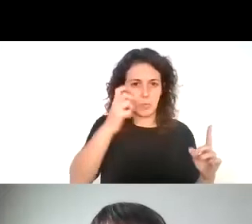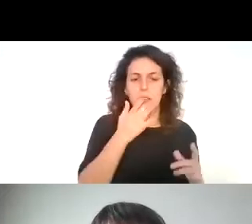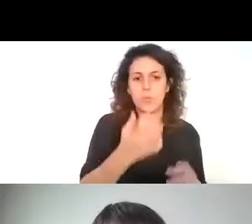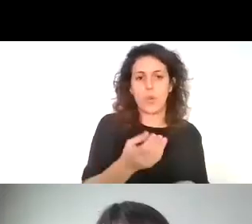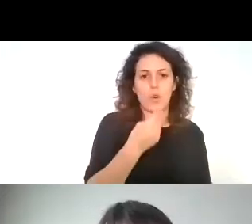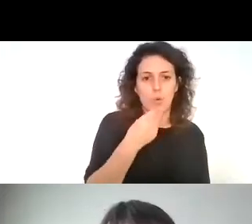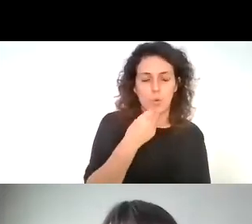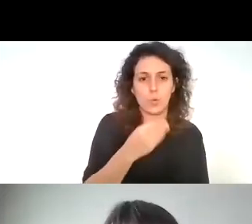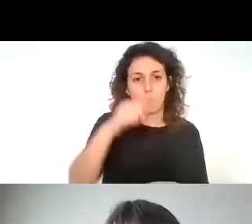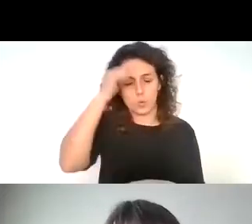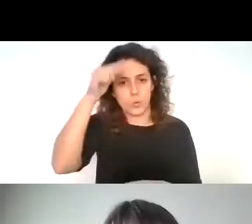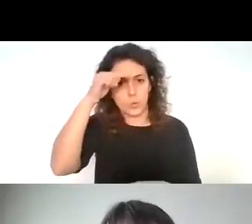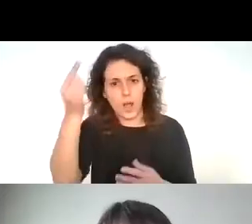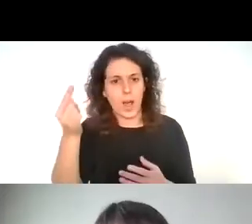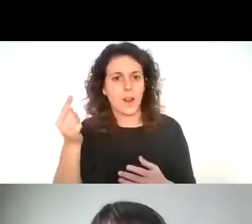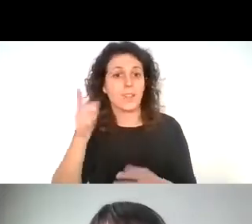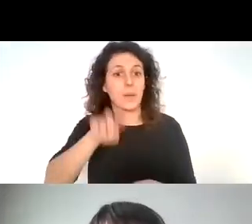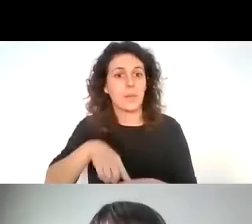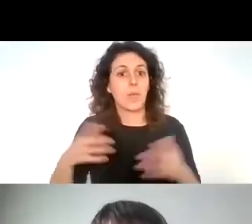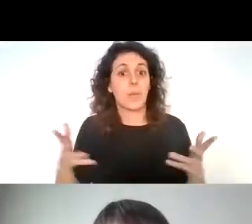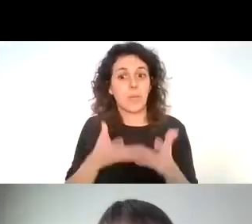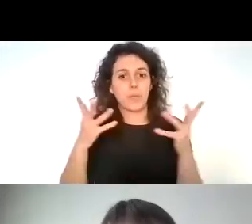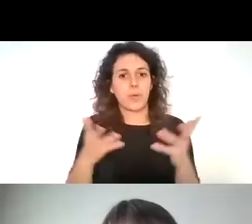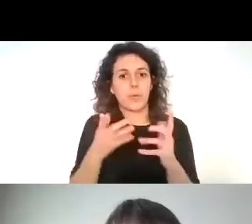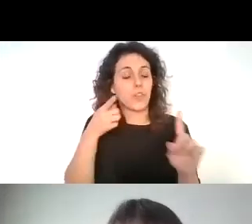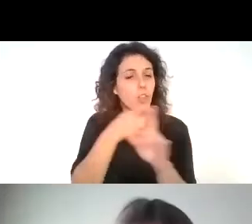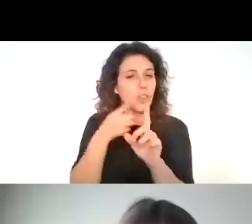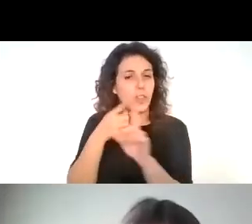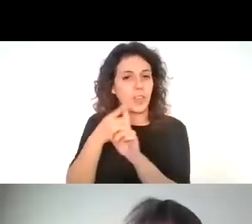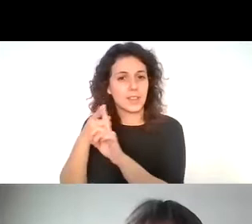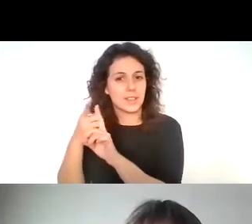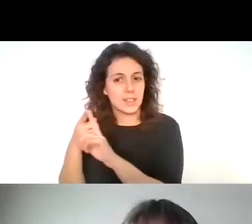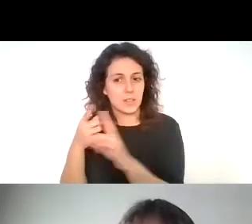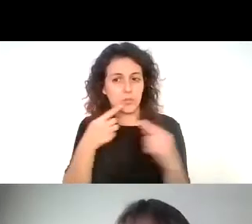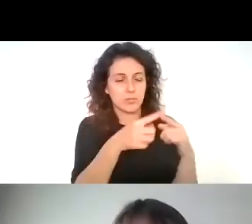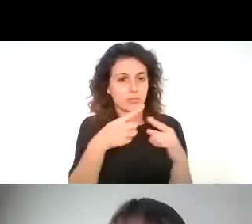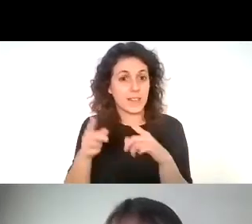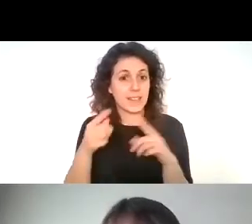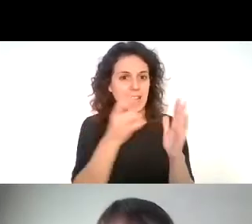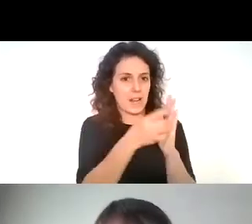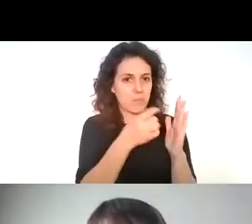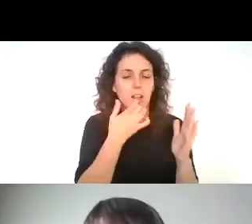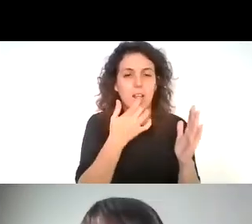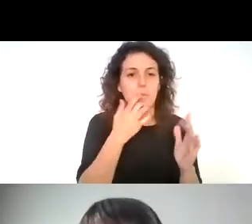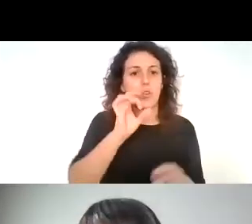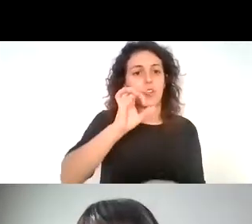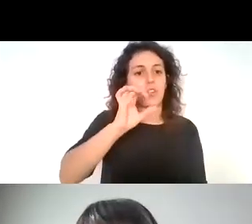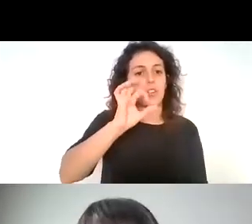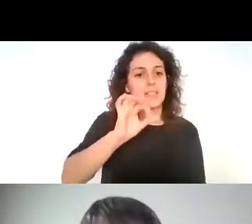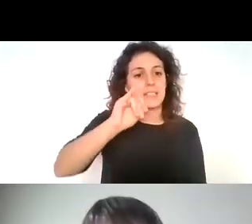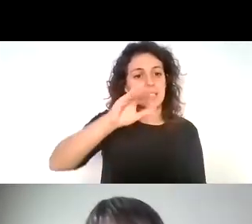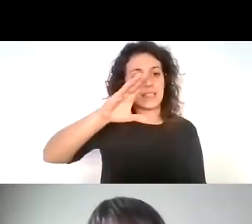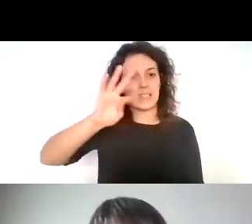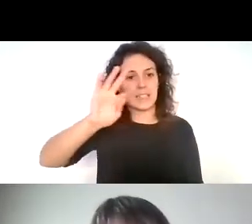gastronómico, promoviendo también destinos distintivos de calidad, como puede ser el SICTED a nivel estatal y que lo